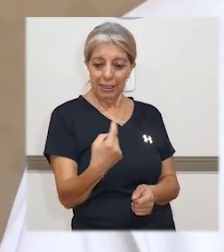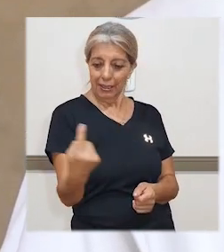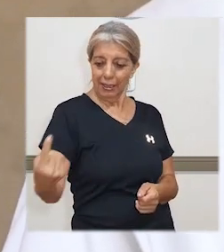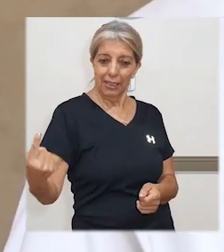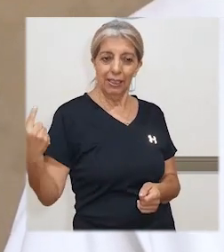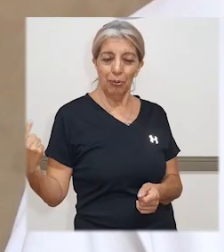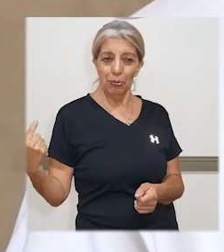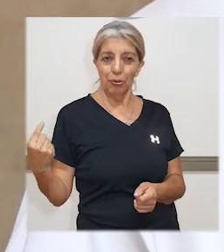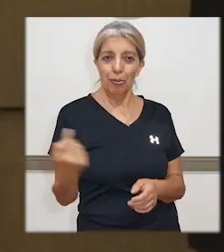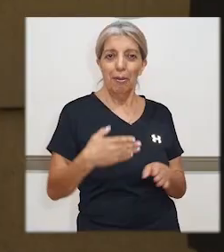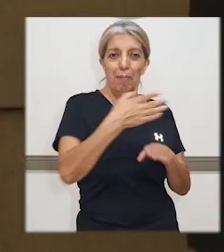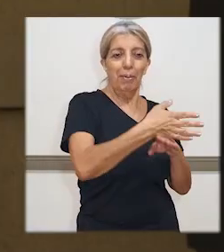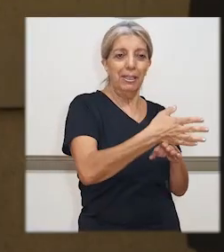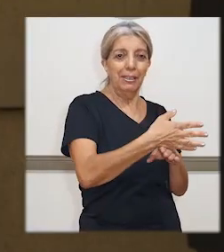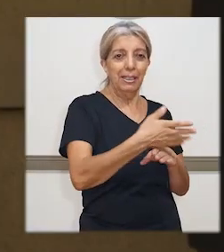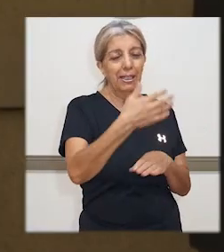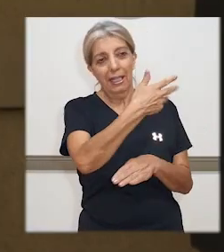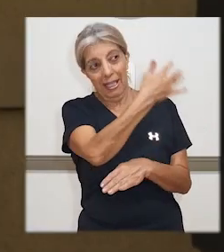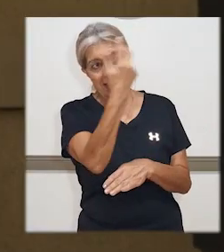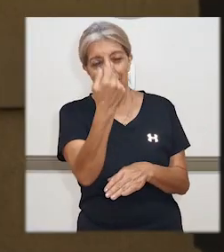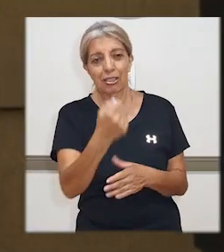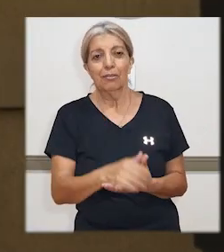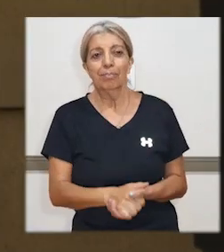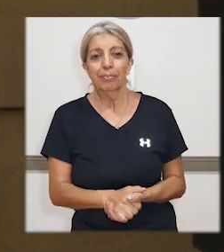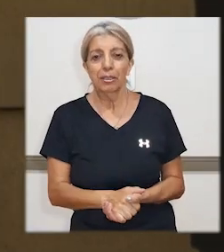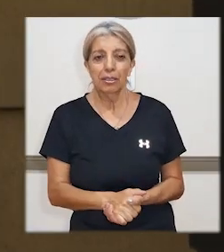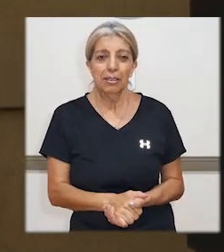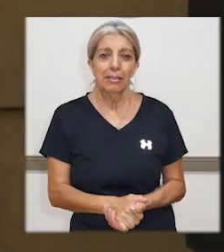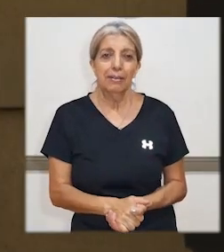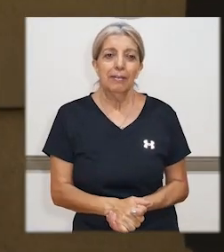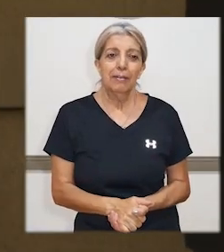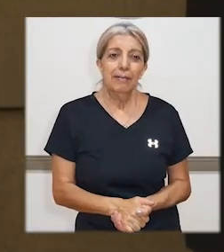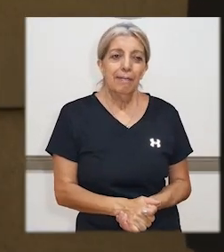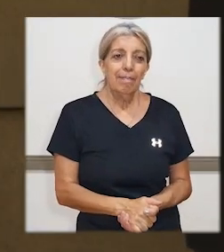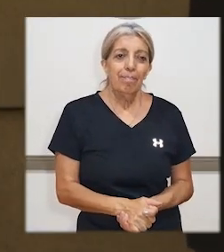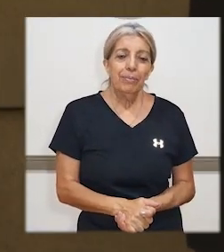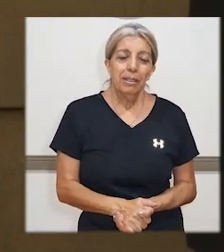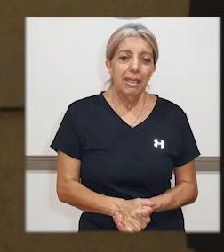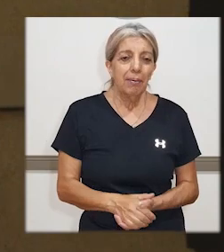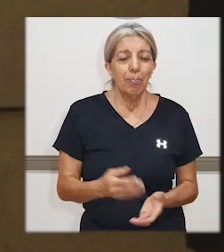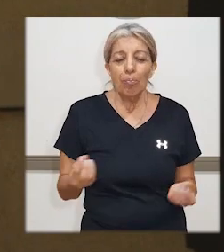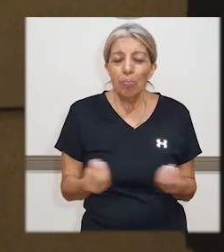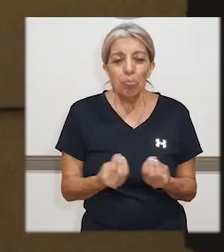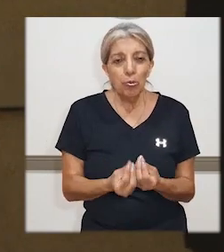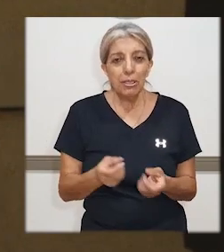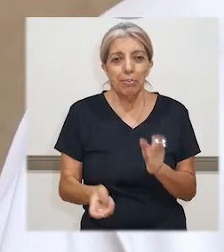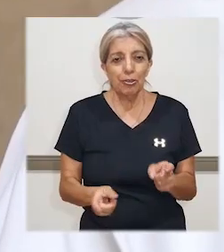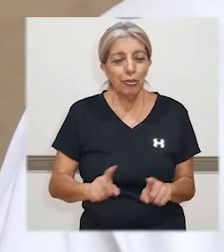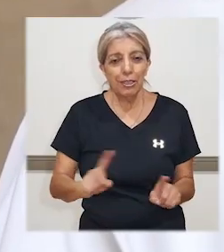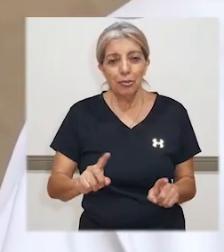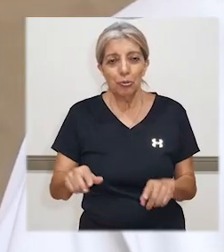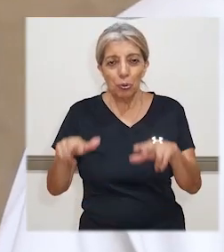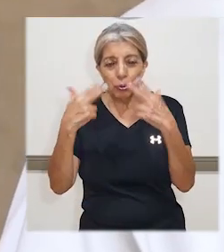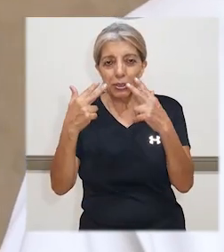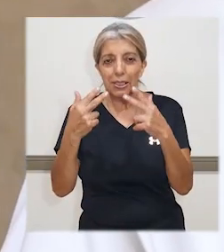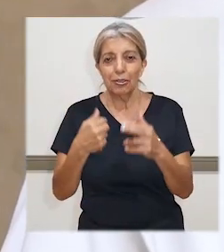han venido antes de mí son ladrones y asaltantes, pero las ovejas no los han escuchado. Yo soy